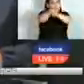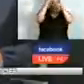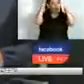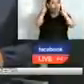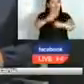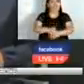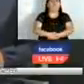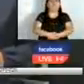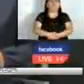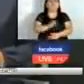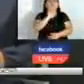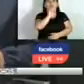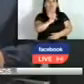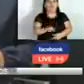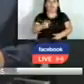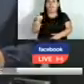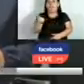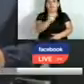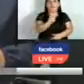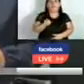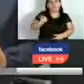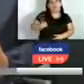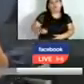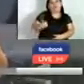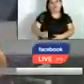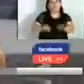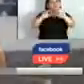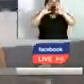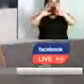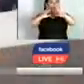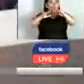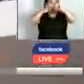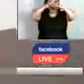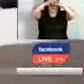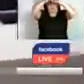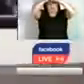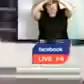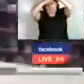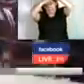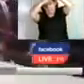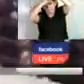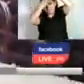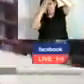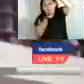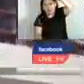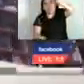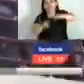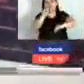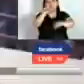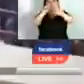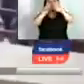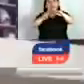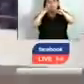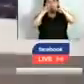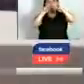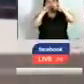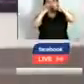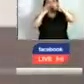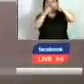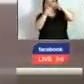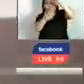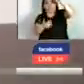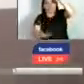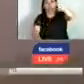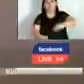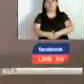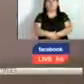Alto, donde 8 universitarios cayeron casi 17 metros, esto según el informe policial brindado por el comandante general